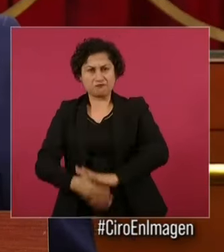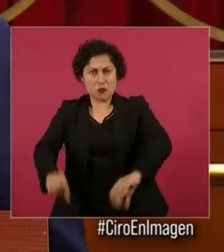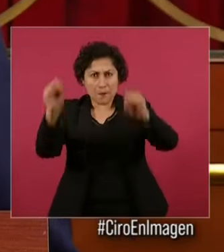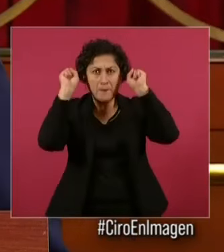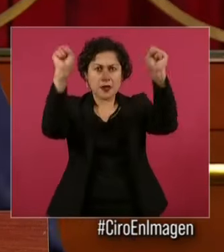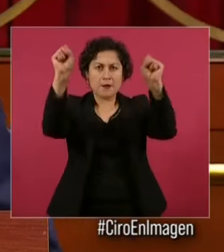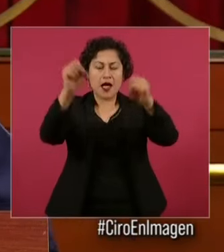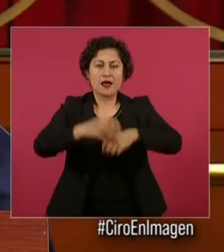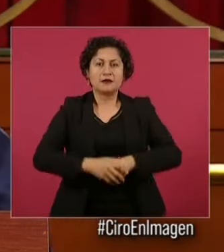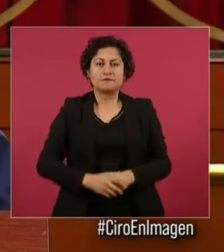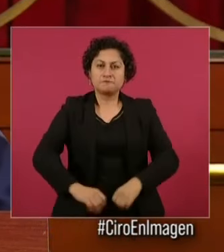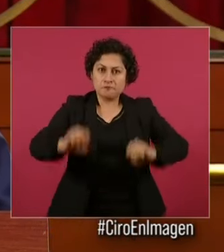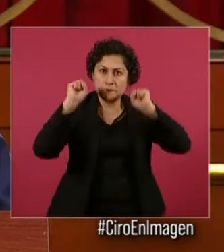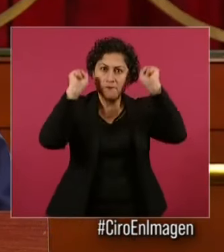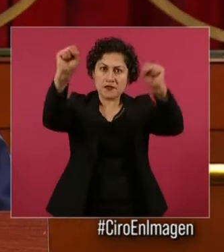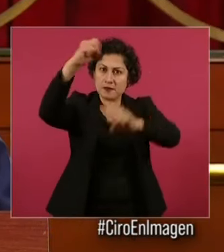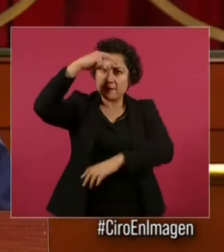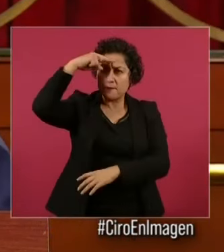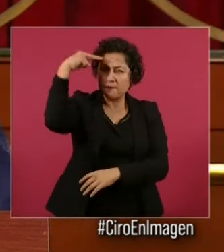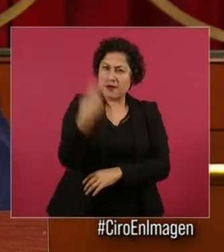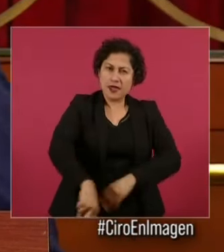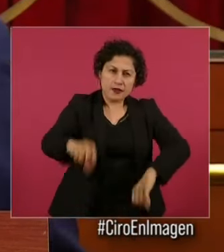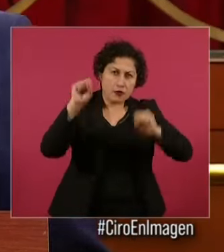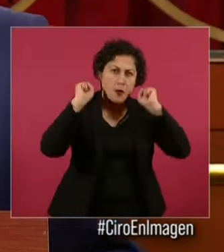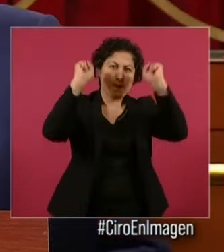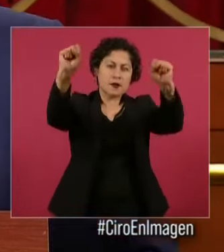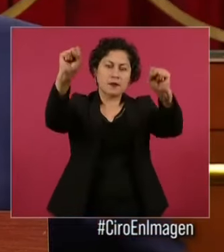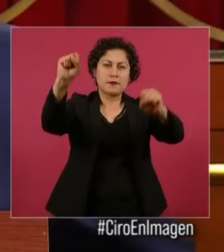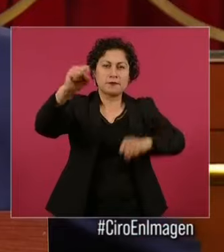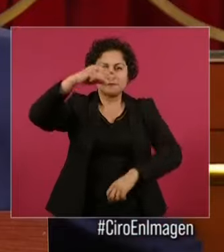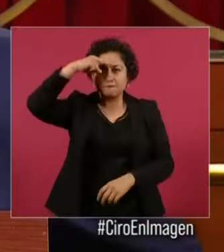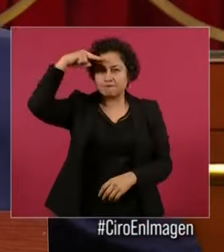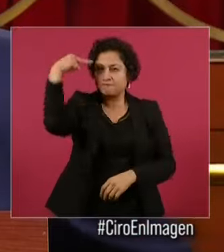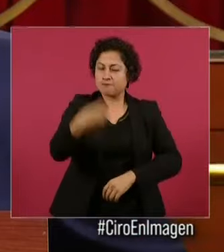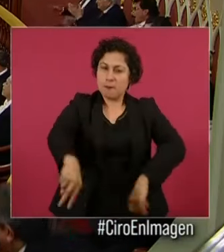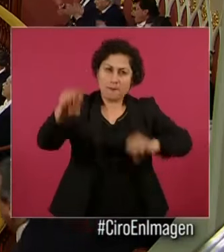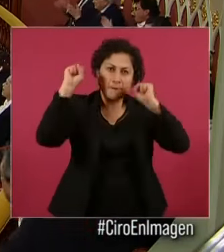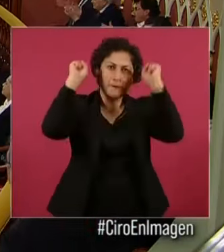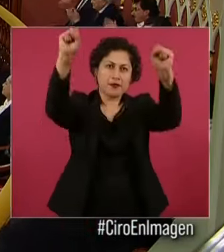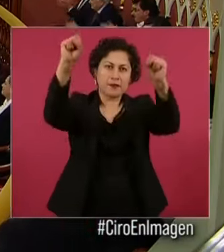México! ¡Viva! ¡Viva México! ¡Viva! ¡Viva México!